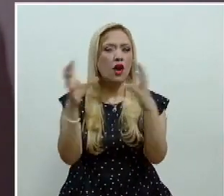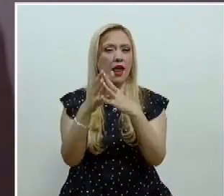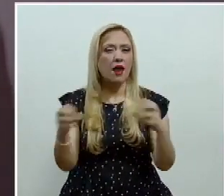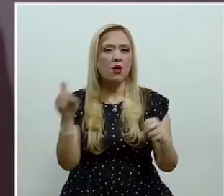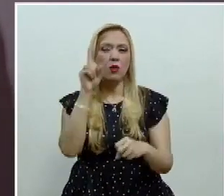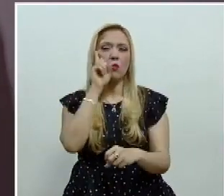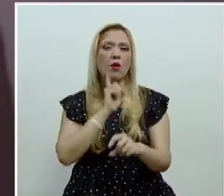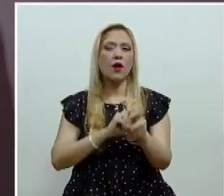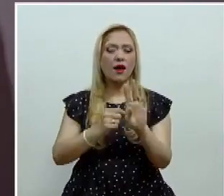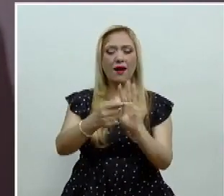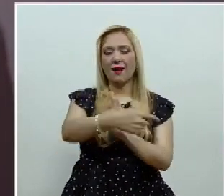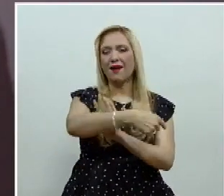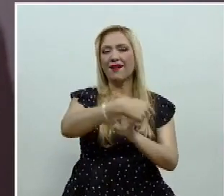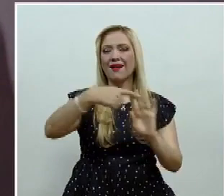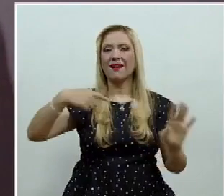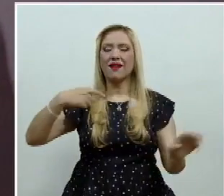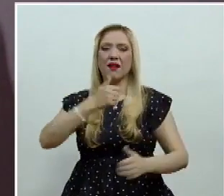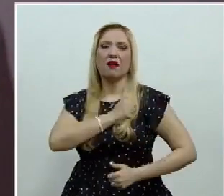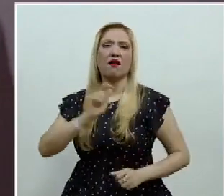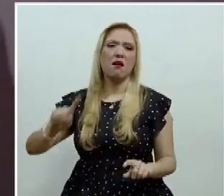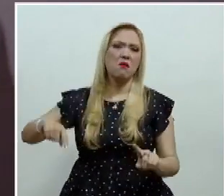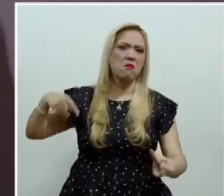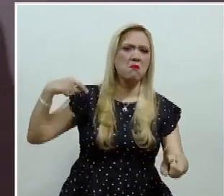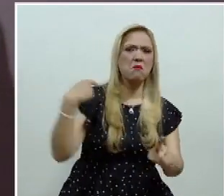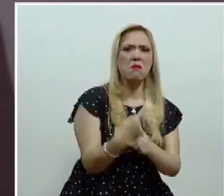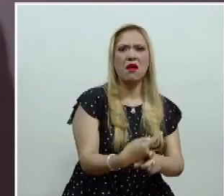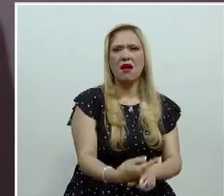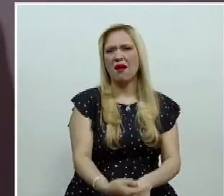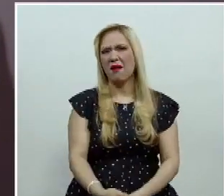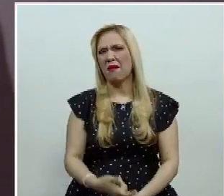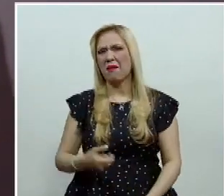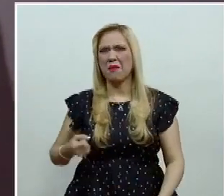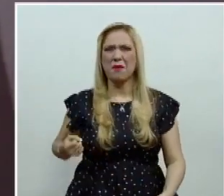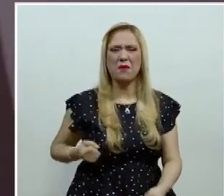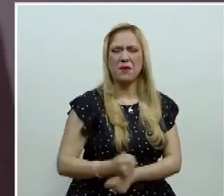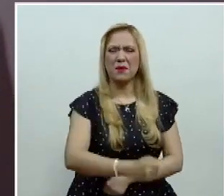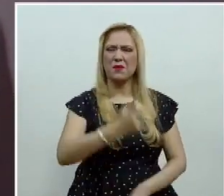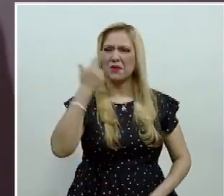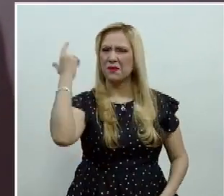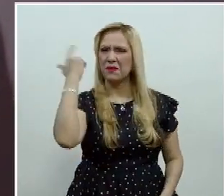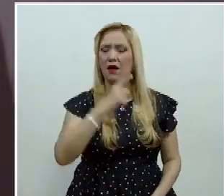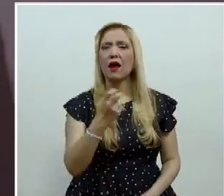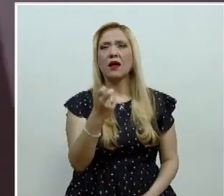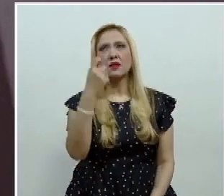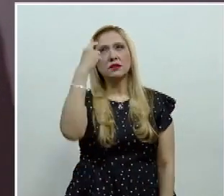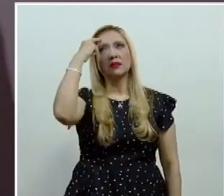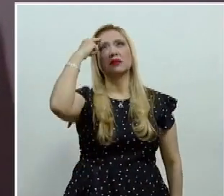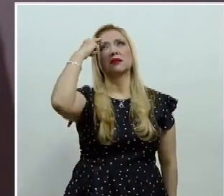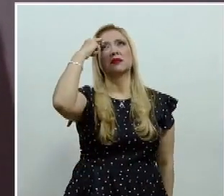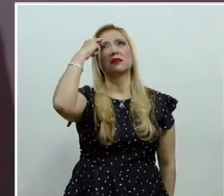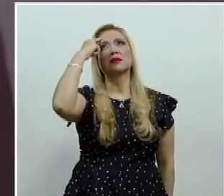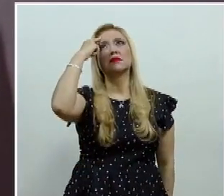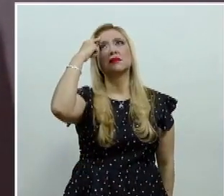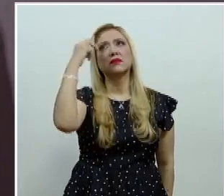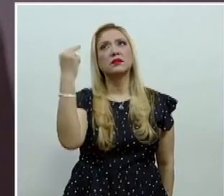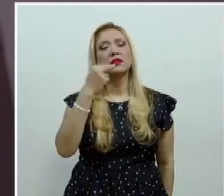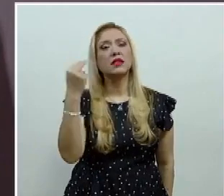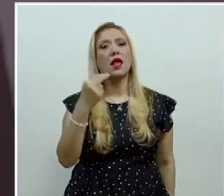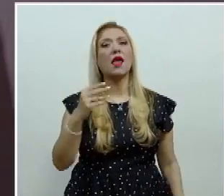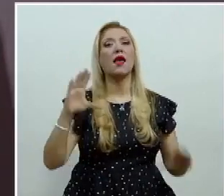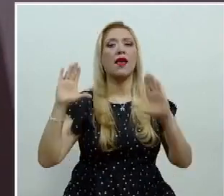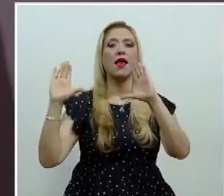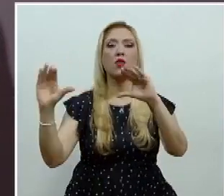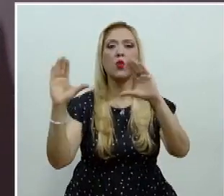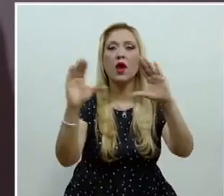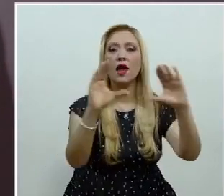hacer muchísimas cosas, pero siempre creo que tiene que haber la conciencia, la educación para poder